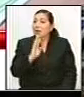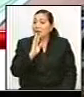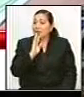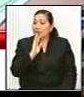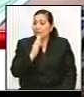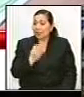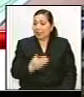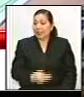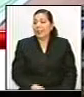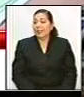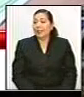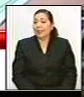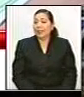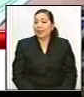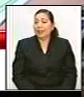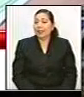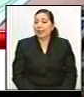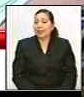dijo la doctora,